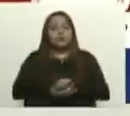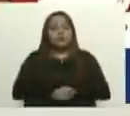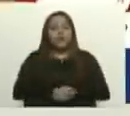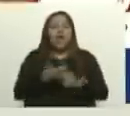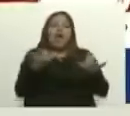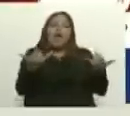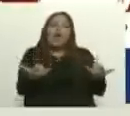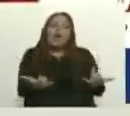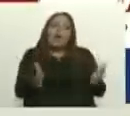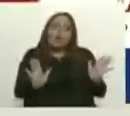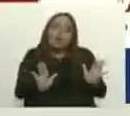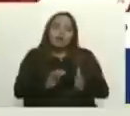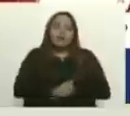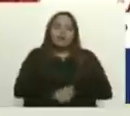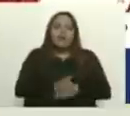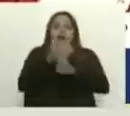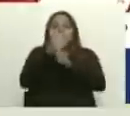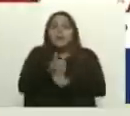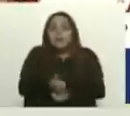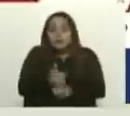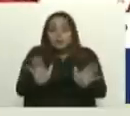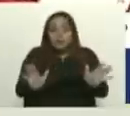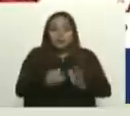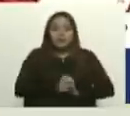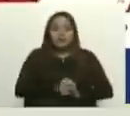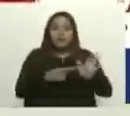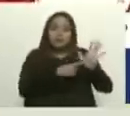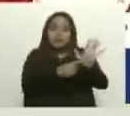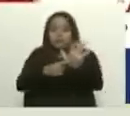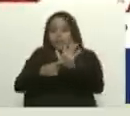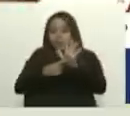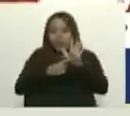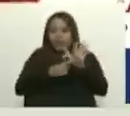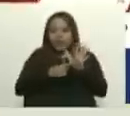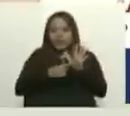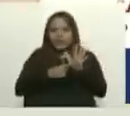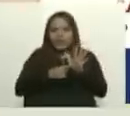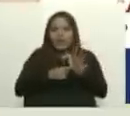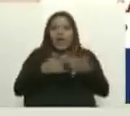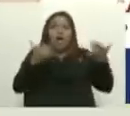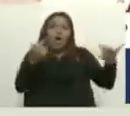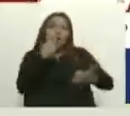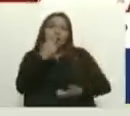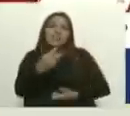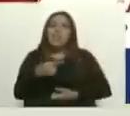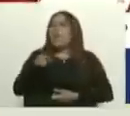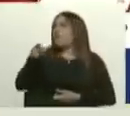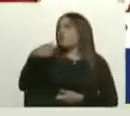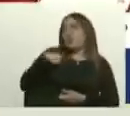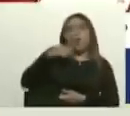Ahora preparémonos para el desfile de los que van a salir diciendo que están en contra